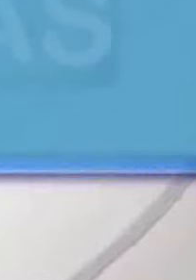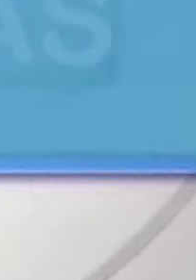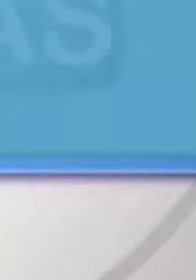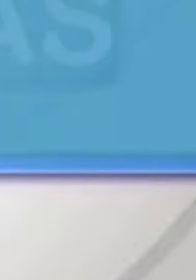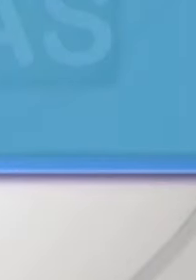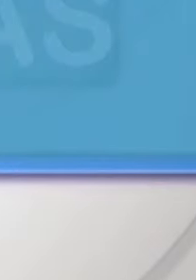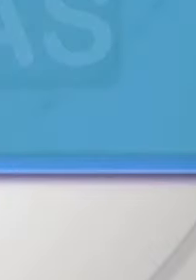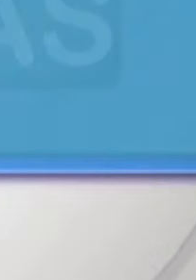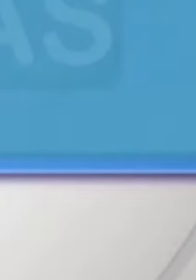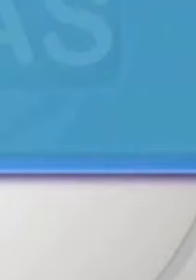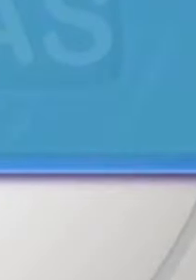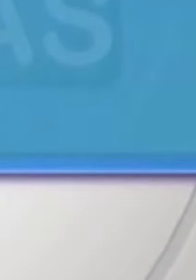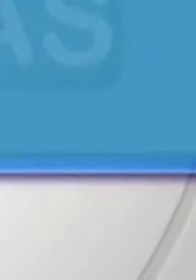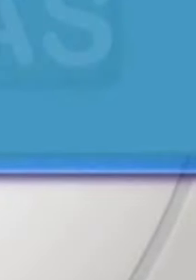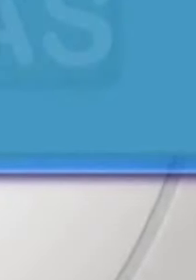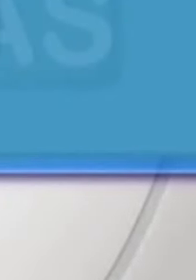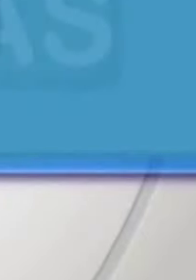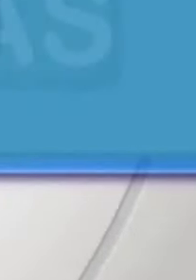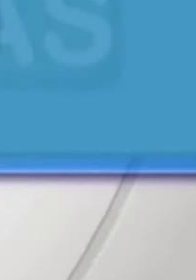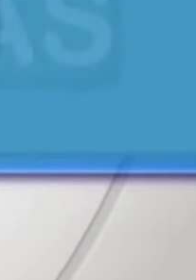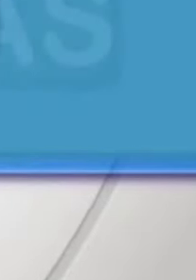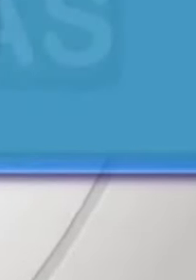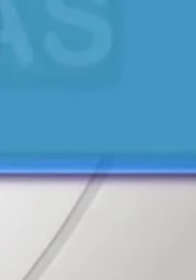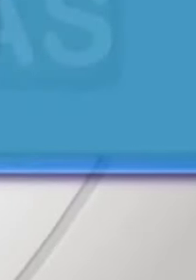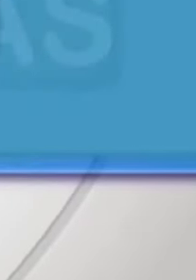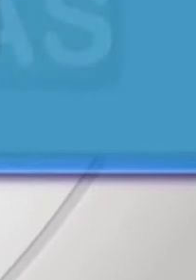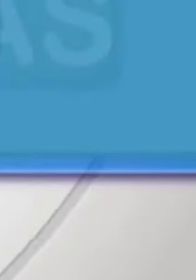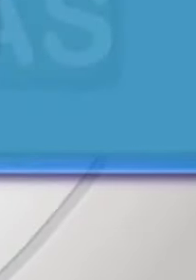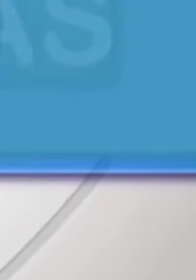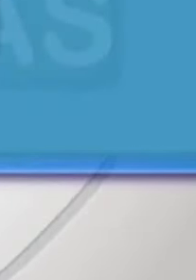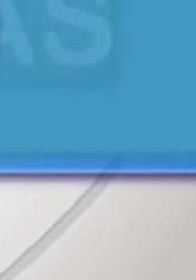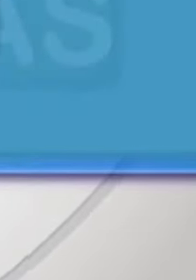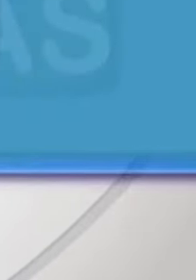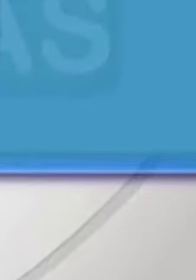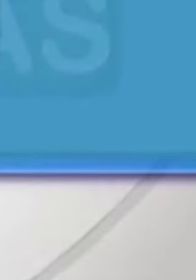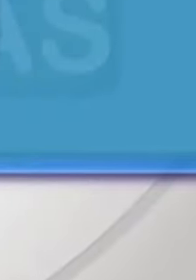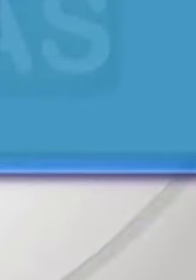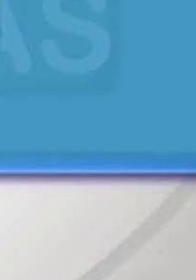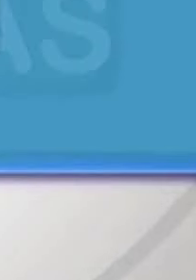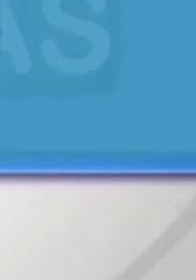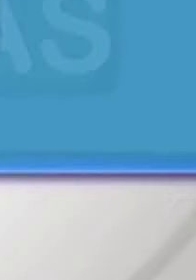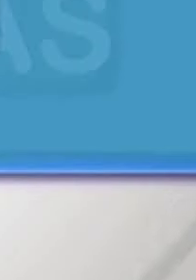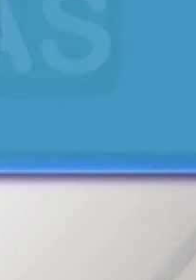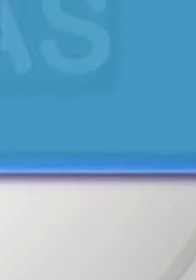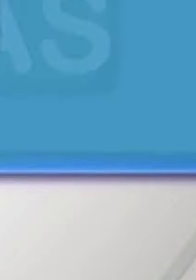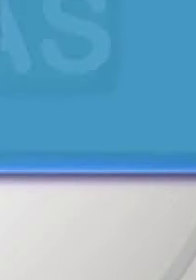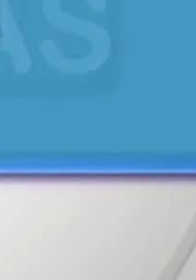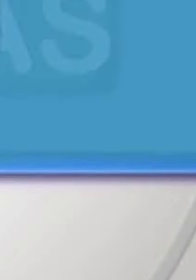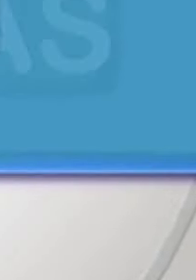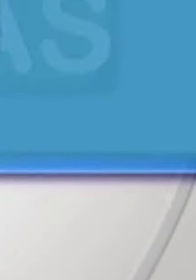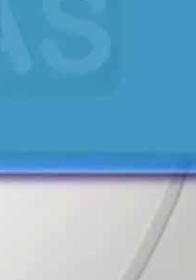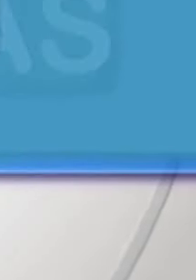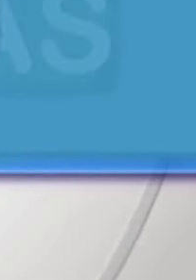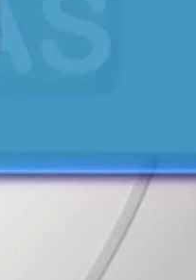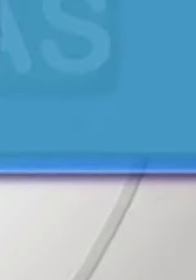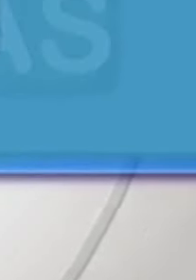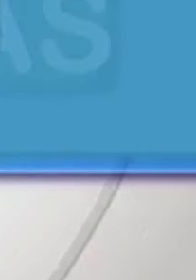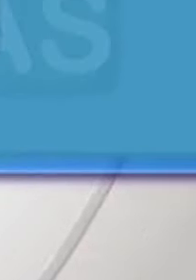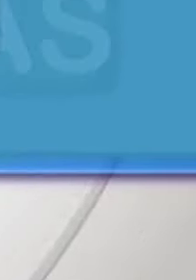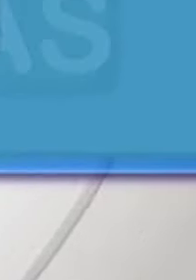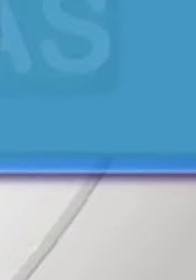hoy Alexandra mantilla experta en perfiles criminales y asesinos Ciales por el colegio de ciencias forenses de